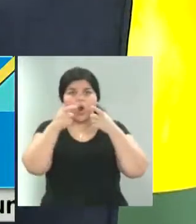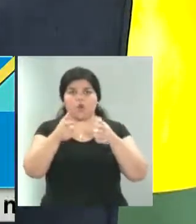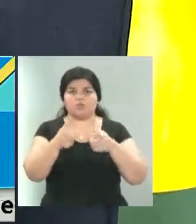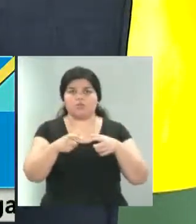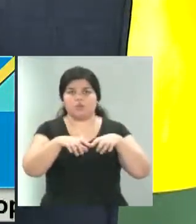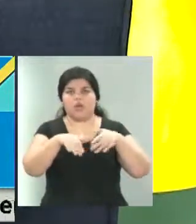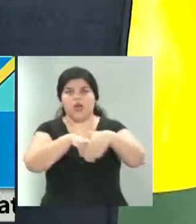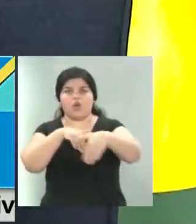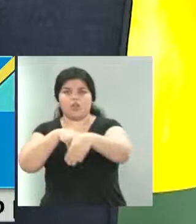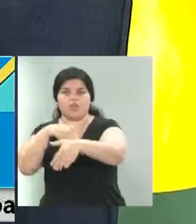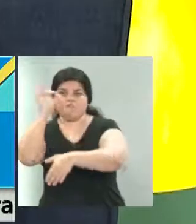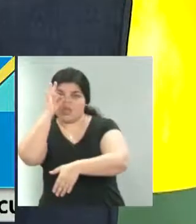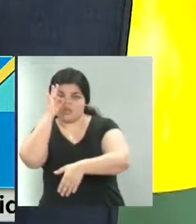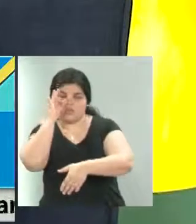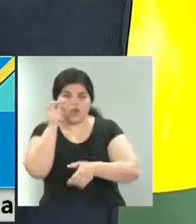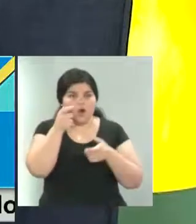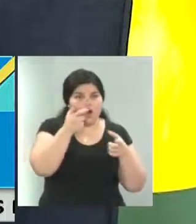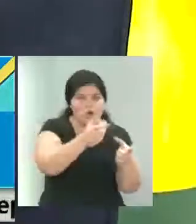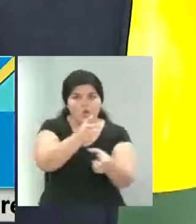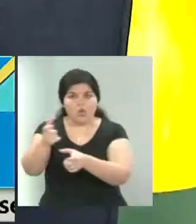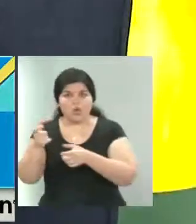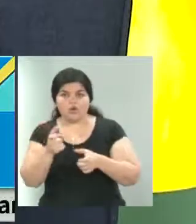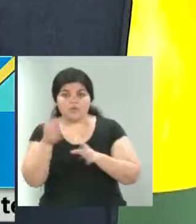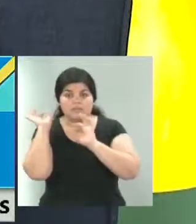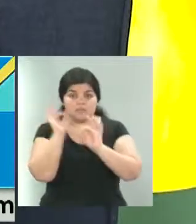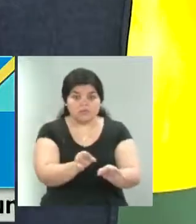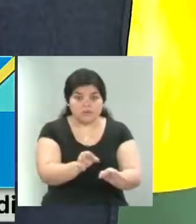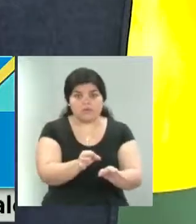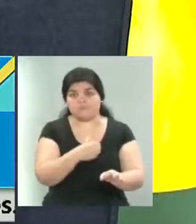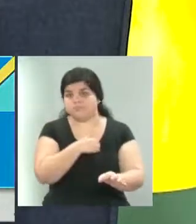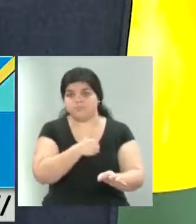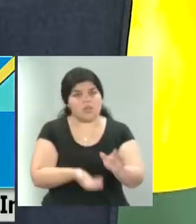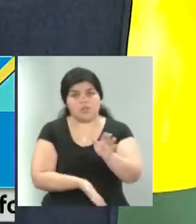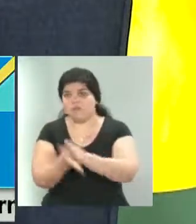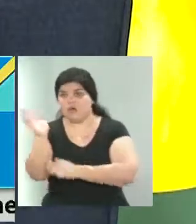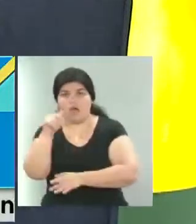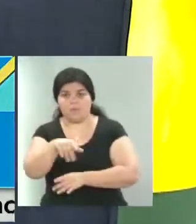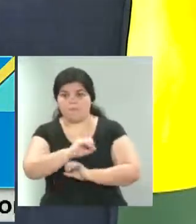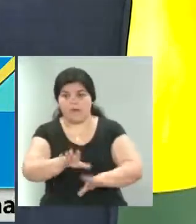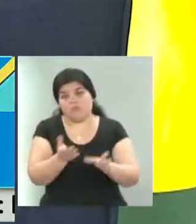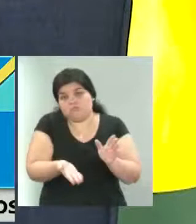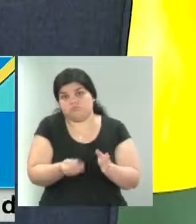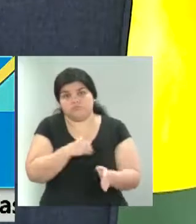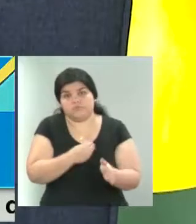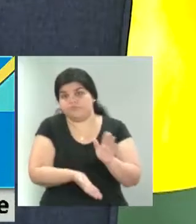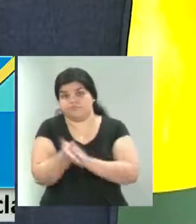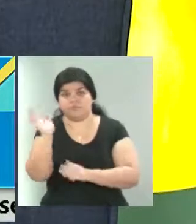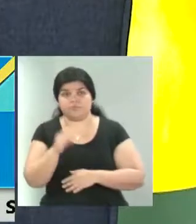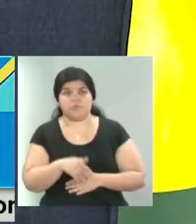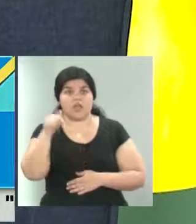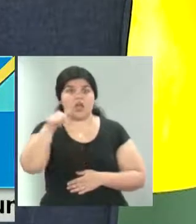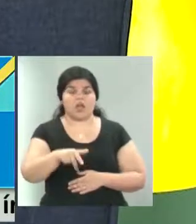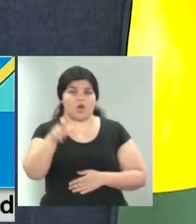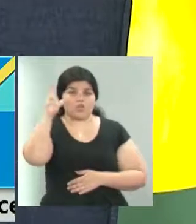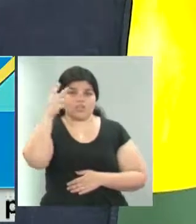cada hinchada. Llegaron y así como llegan, lo sacan. Pero a la provincia vino muchísima gente y a la provincia le quedó 82 millones de